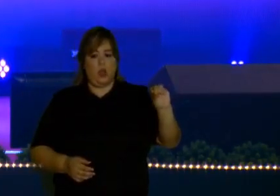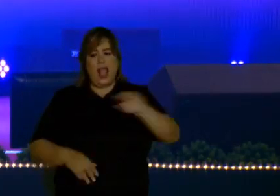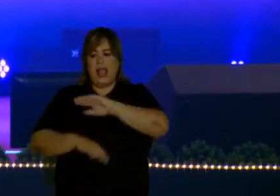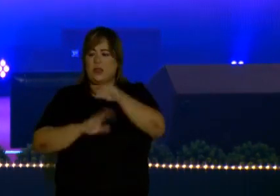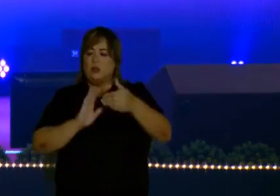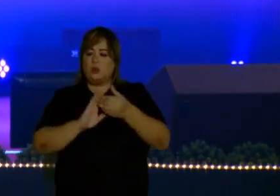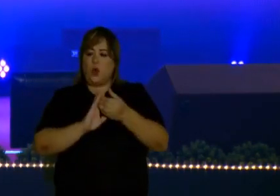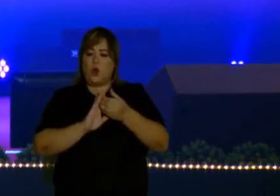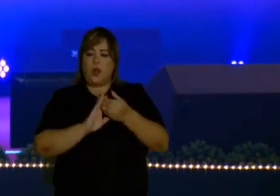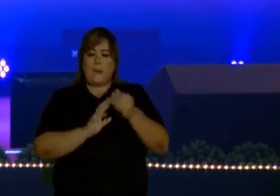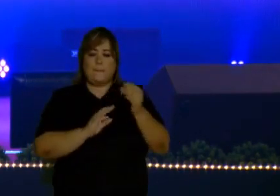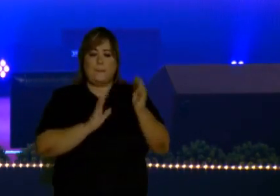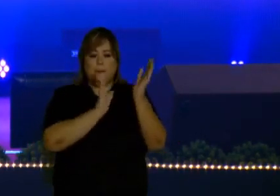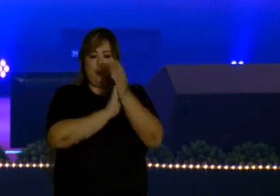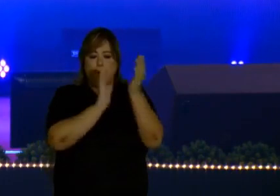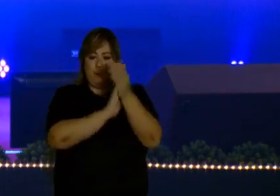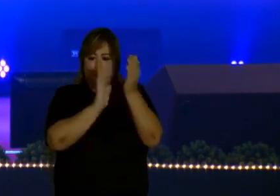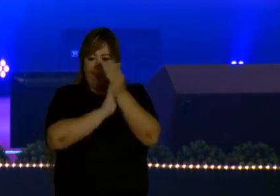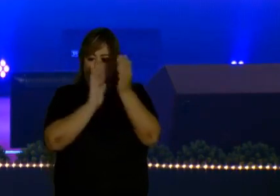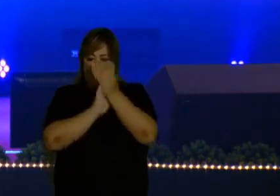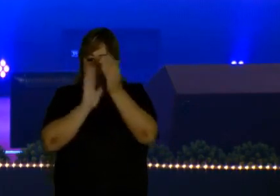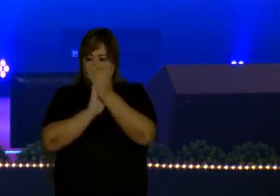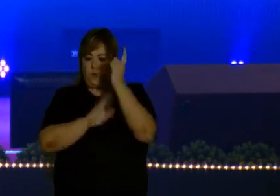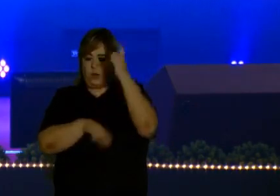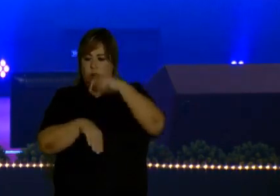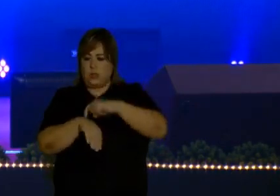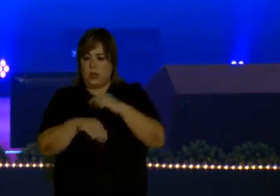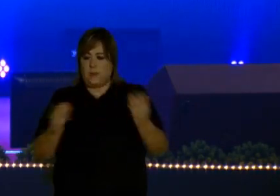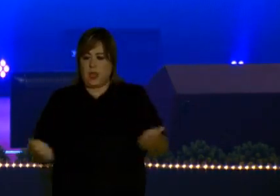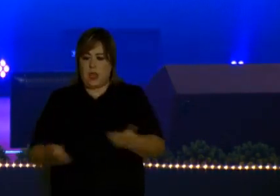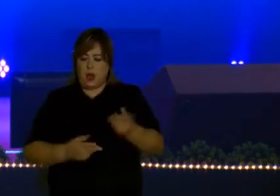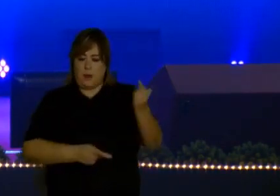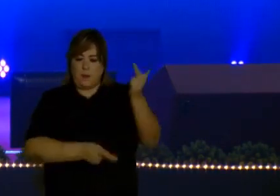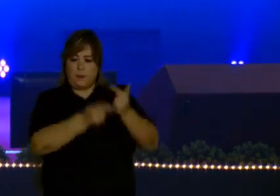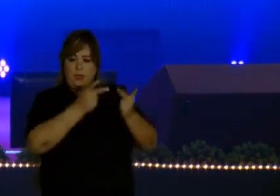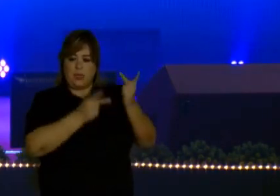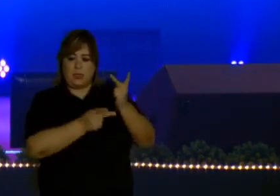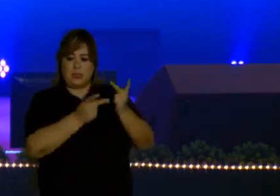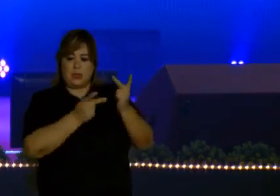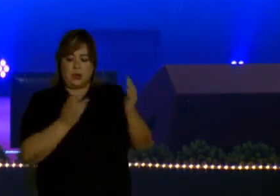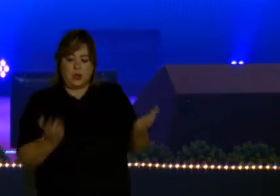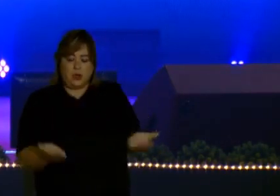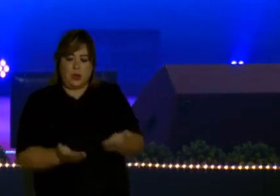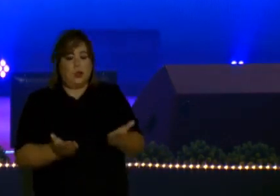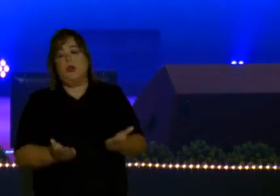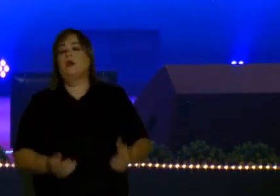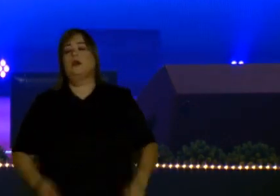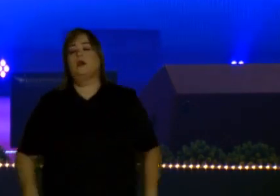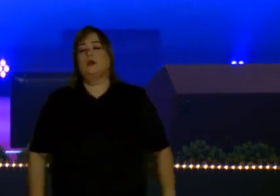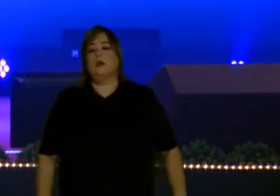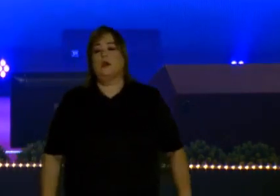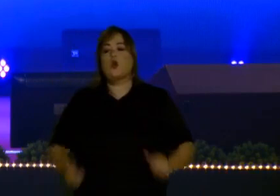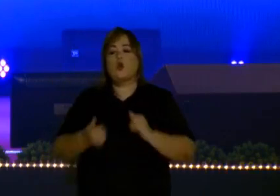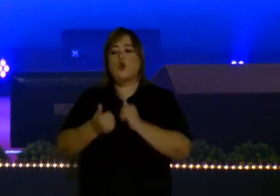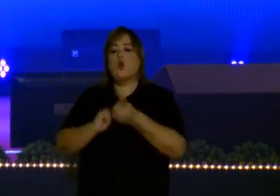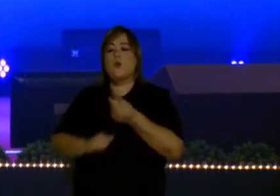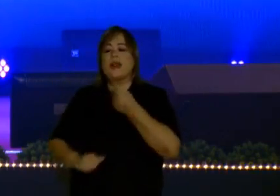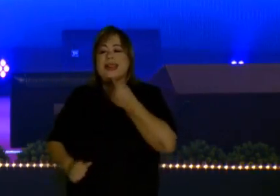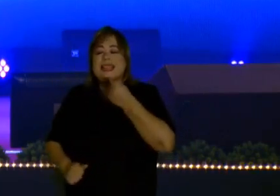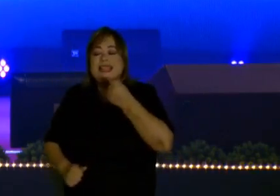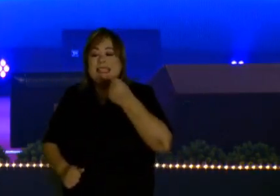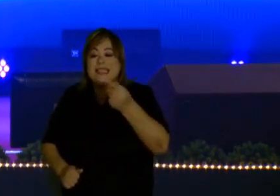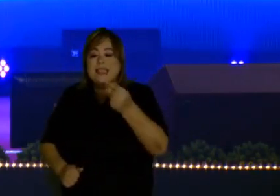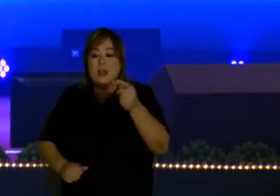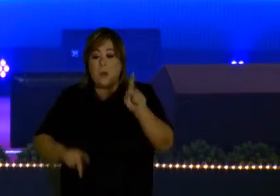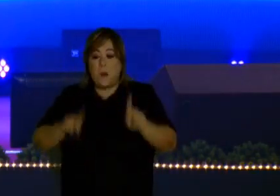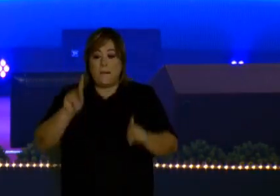gente que está con nosotros por primera vez. Y si hay alguno más que se escabulló por allí por la puerta. Pero ¿cómo le decimos a nuestros